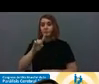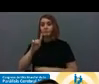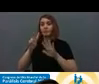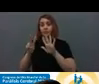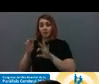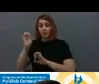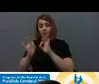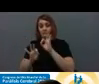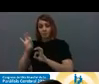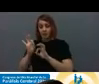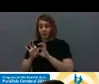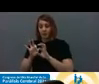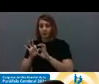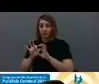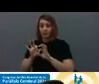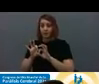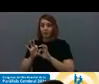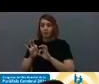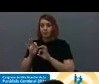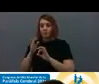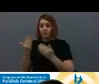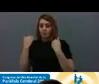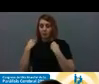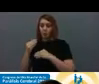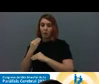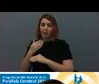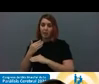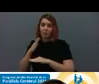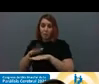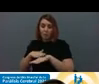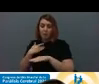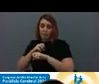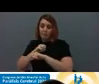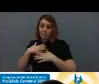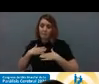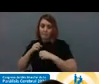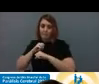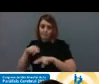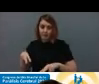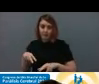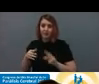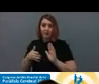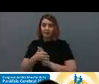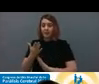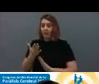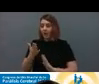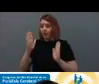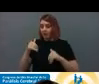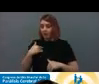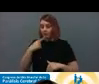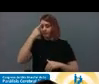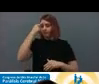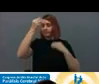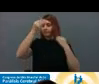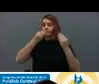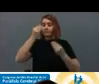perciben que su salud se ha deteriorado por cuidar. Y de esto va de pensar sobre quién recae el sostenimiento de la vida y los impactos que tienen